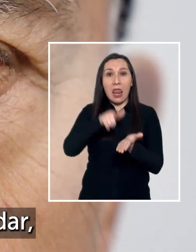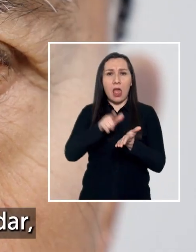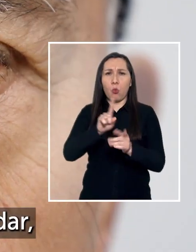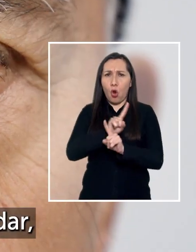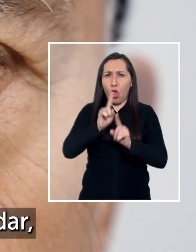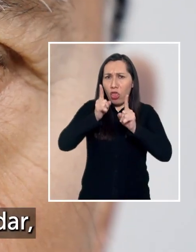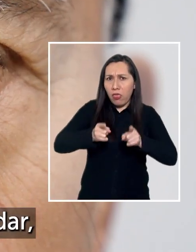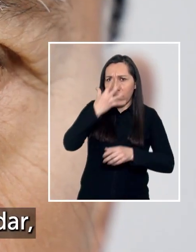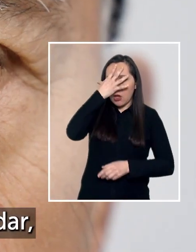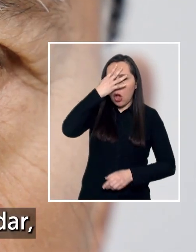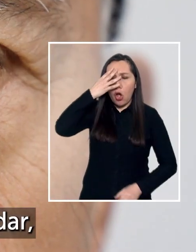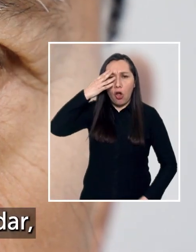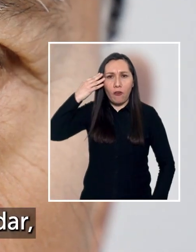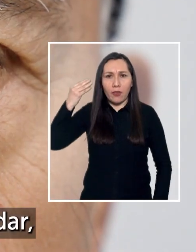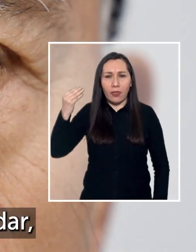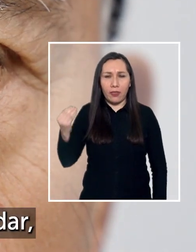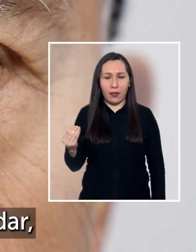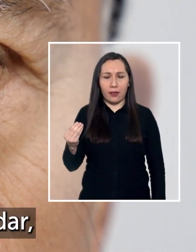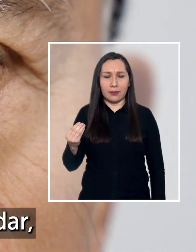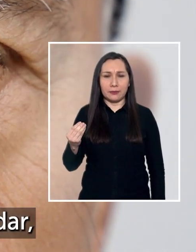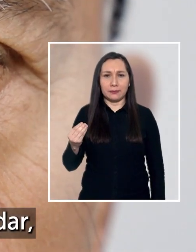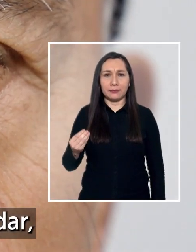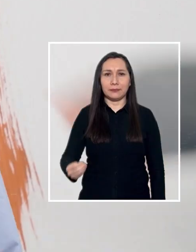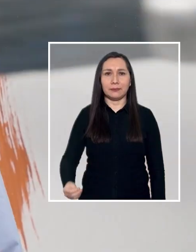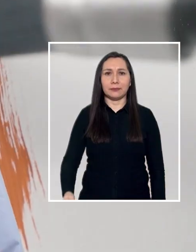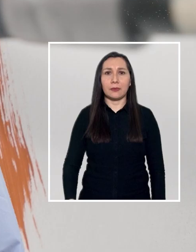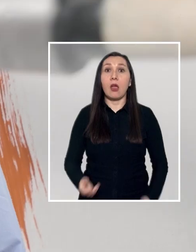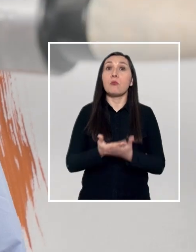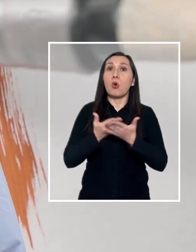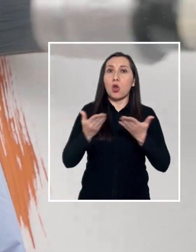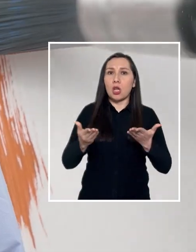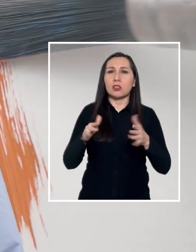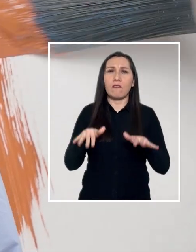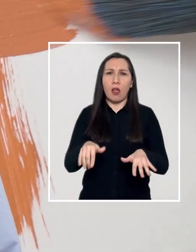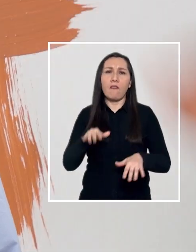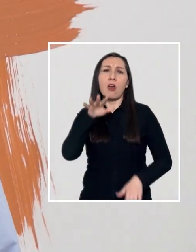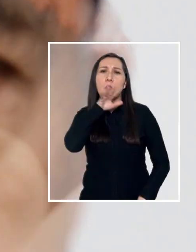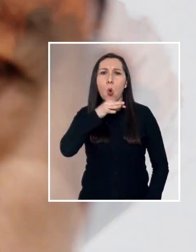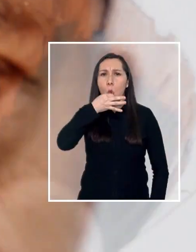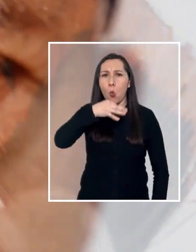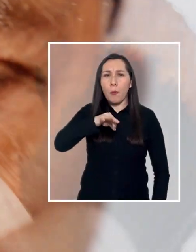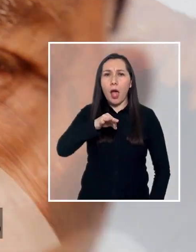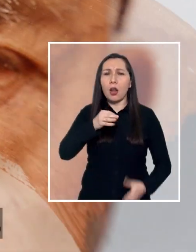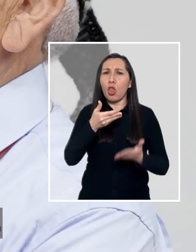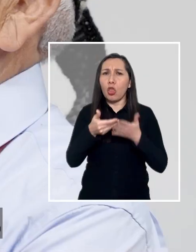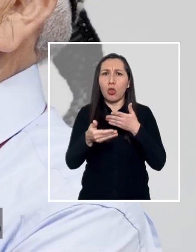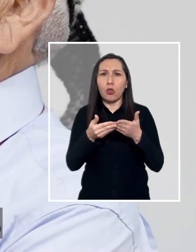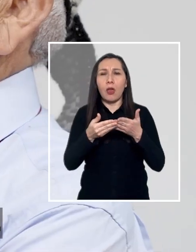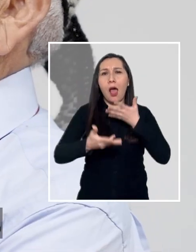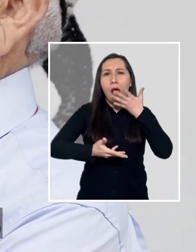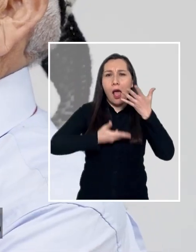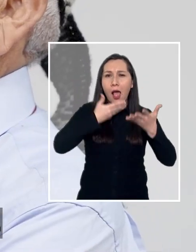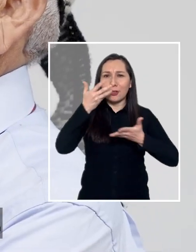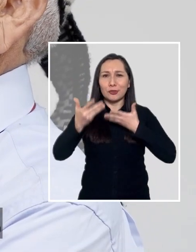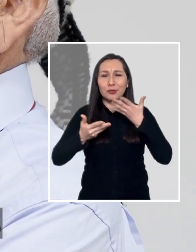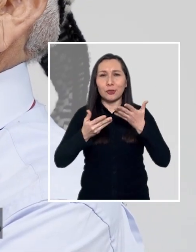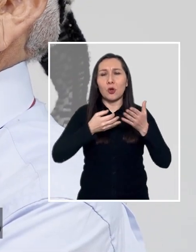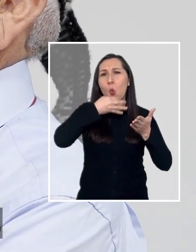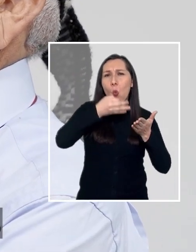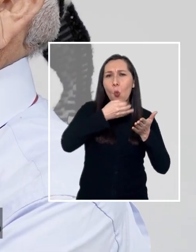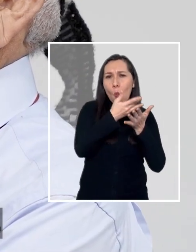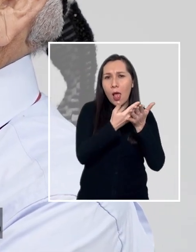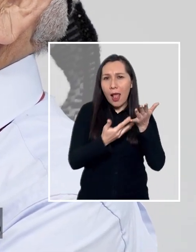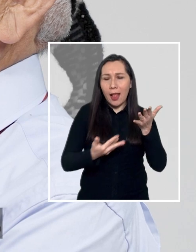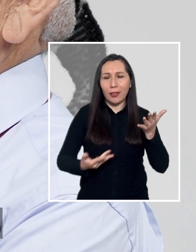Milei tahin muhimano a él, tahin tuun. Heimechi preneafikin. Tahin el